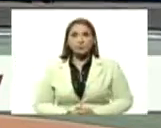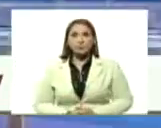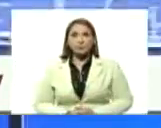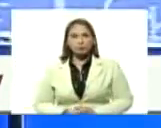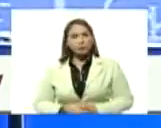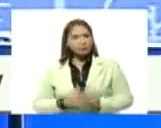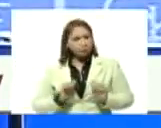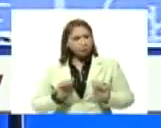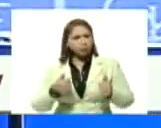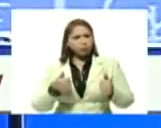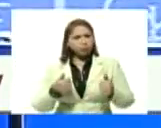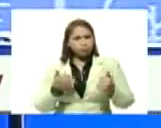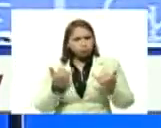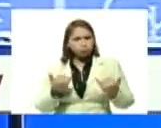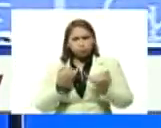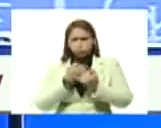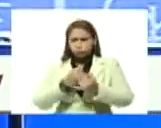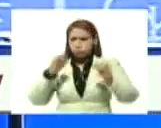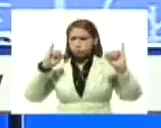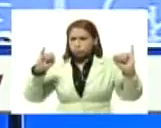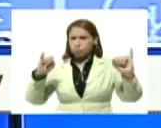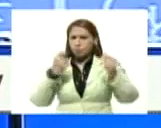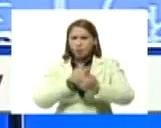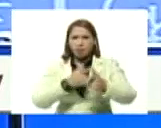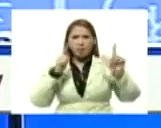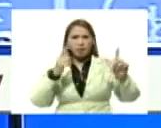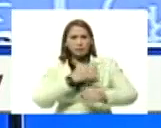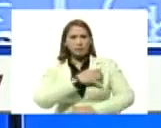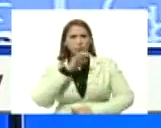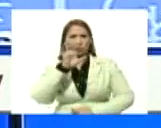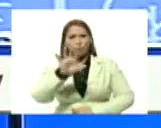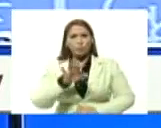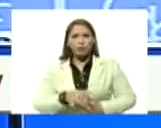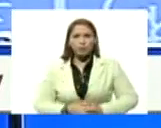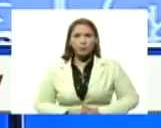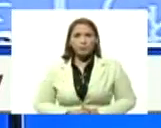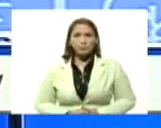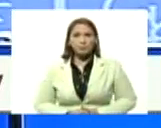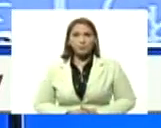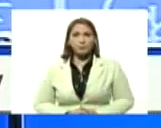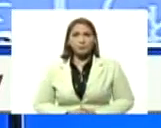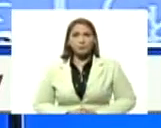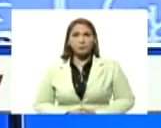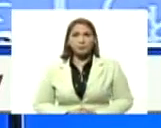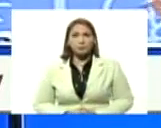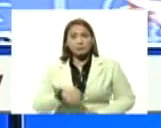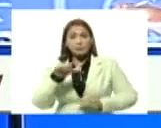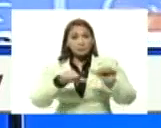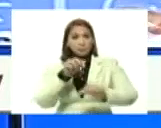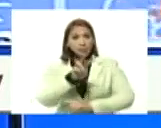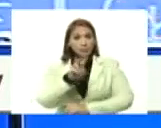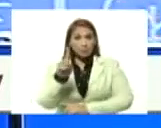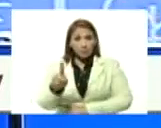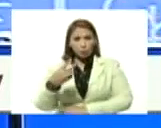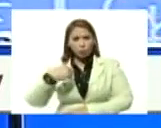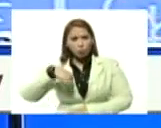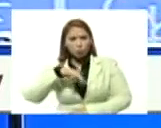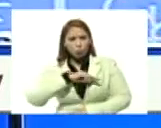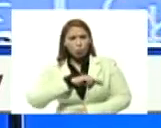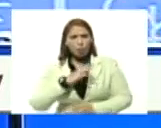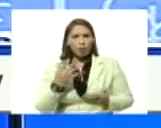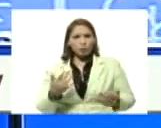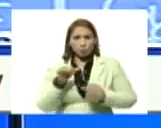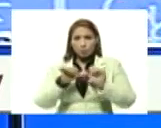marcha. Independiente, libre, soberano. Siglo XXI nuestro. El